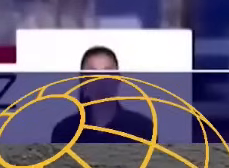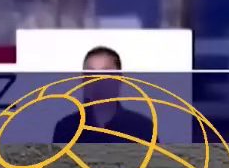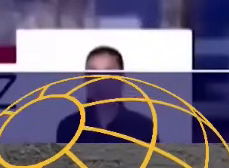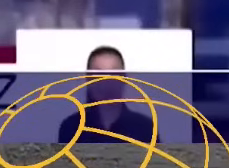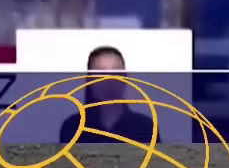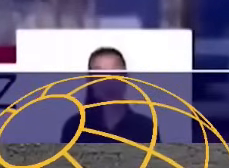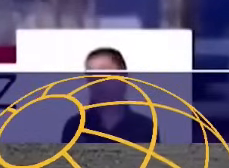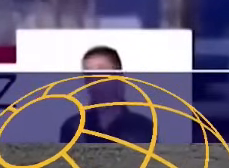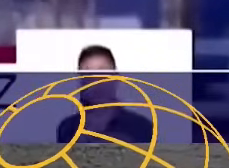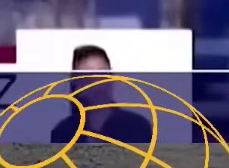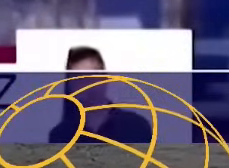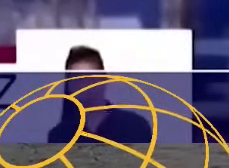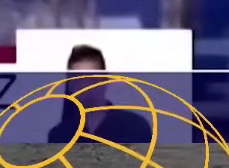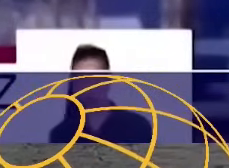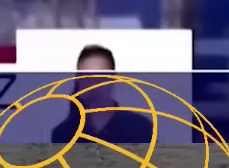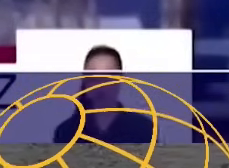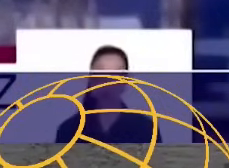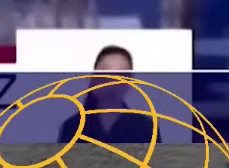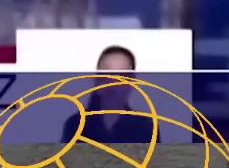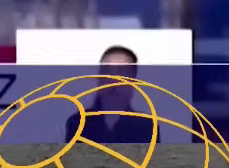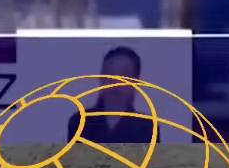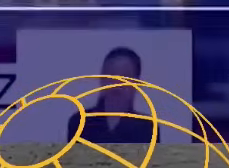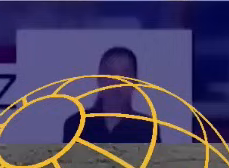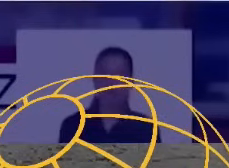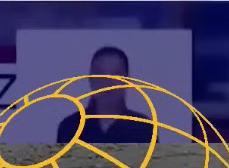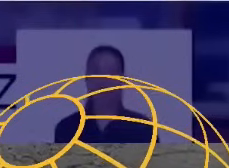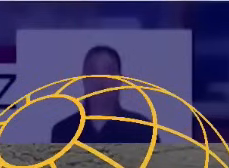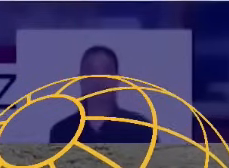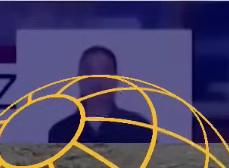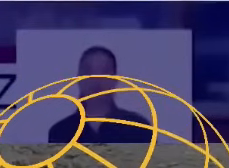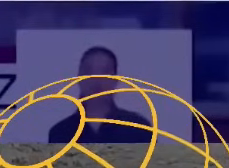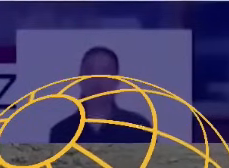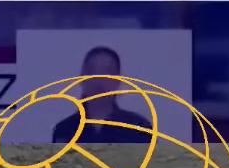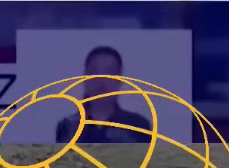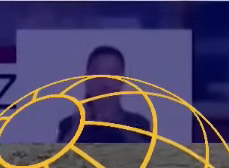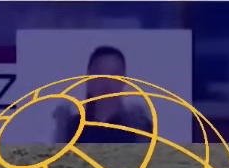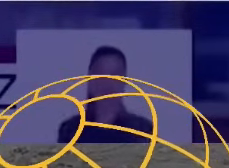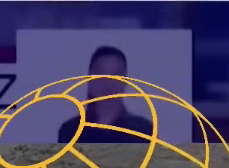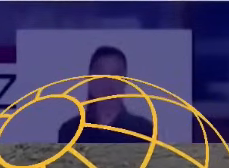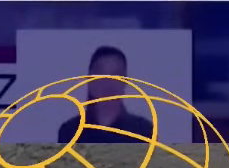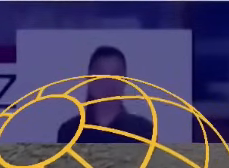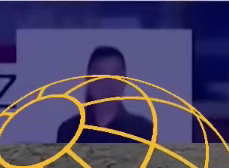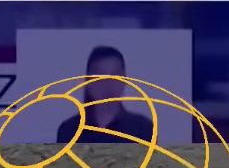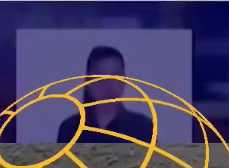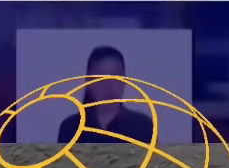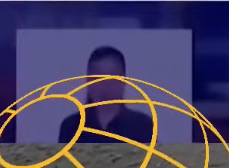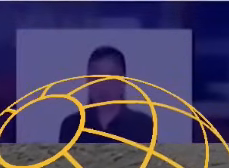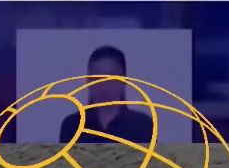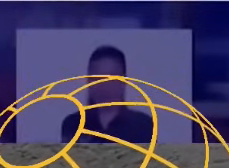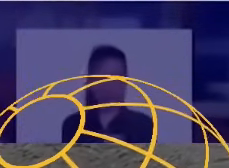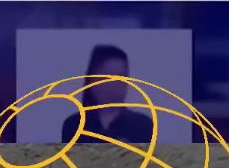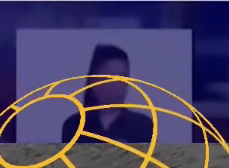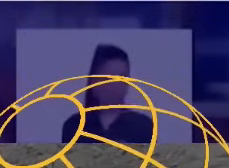necesarios para el funcionamiento del sistema eléctrico en esta misma línea el gobierno chino ha exigido a Estados Unidos levantar el bloqueo contra